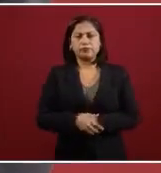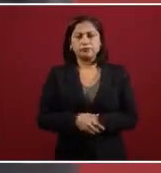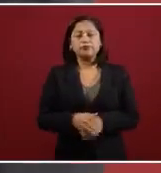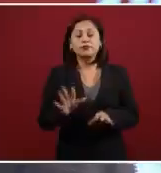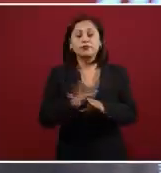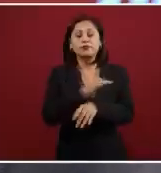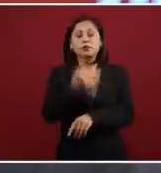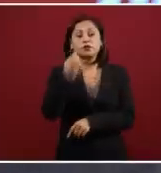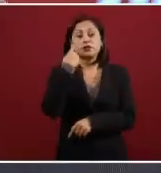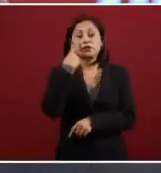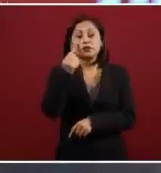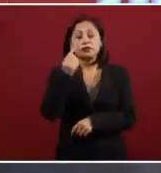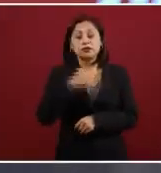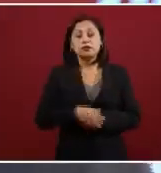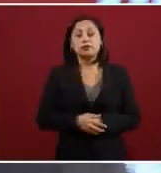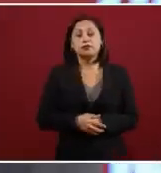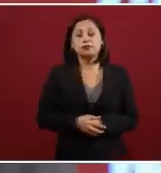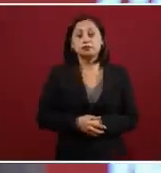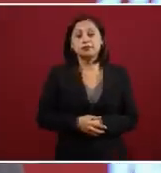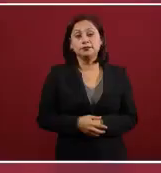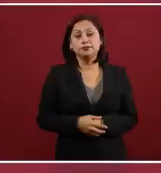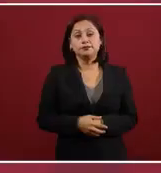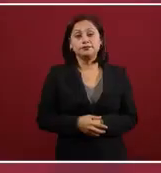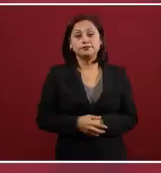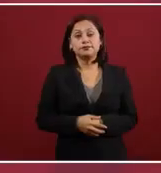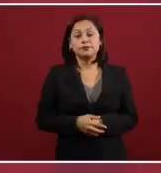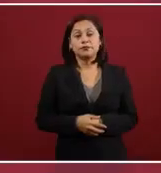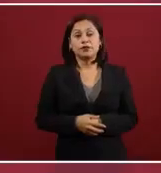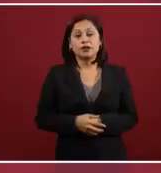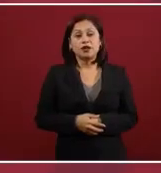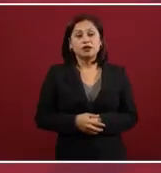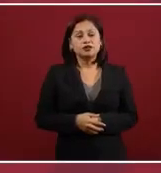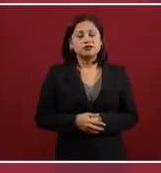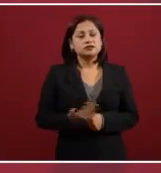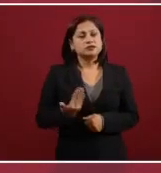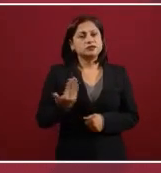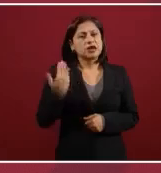se trató de engañar,